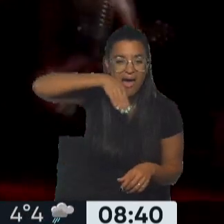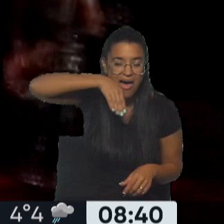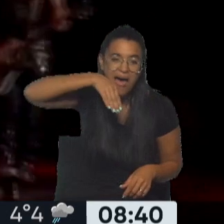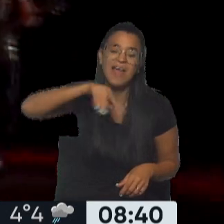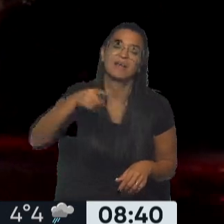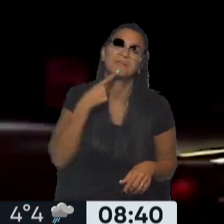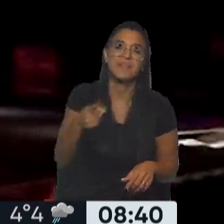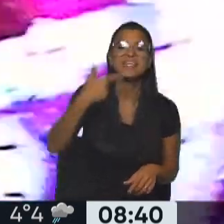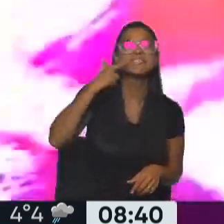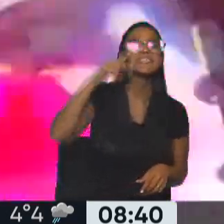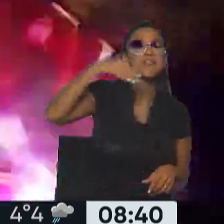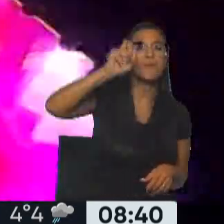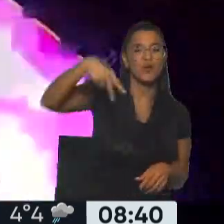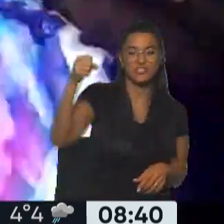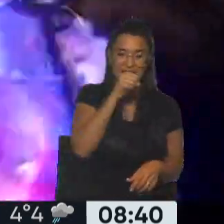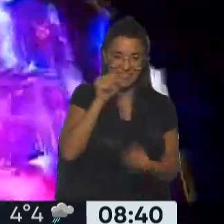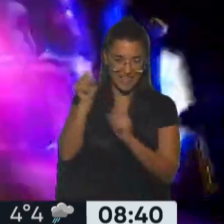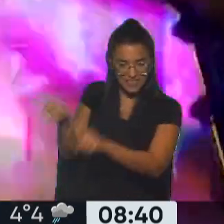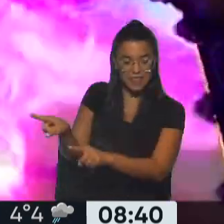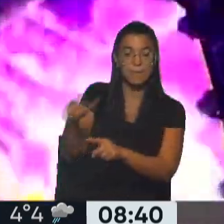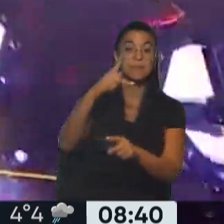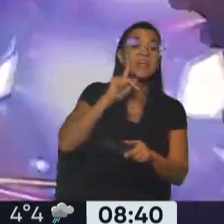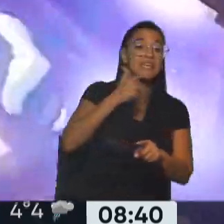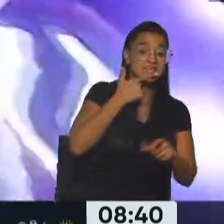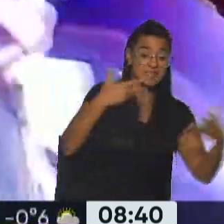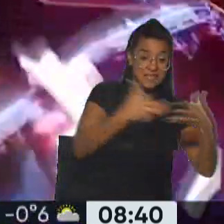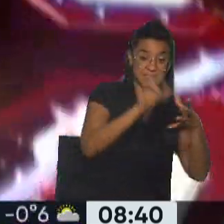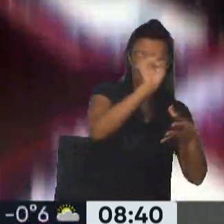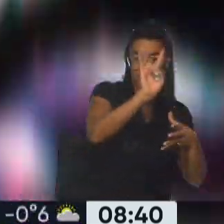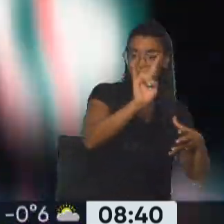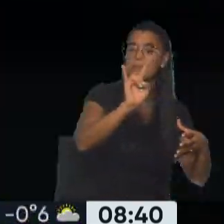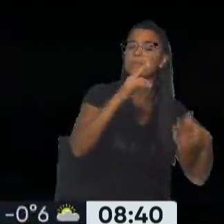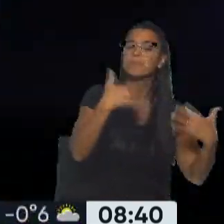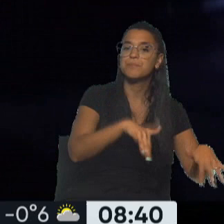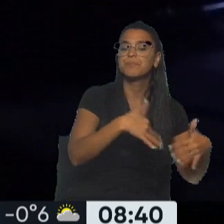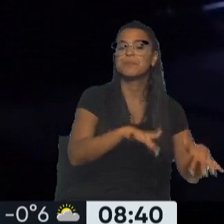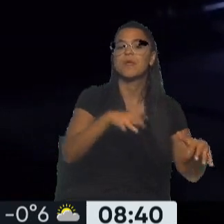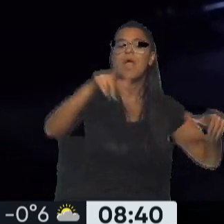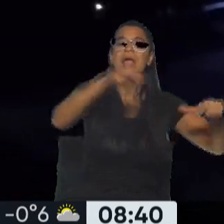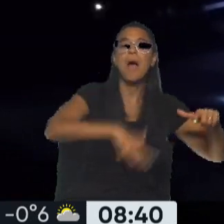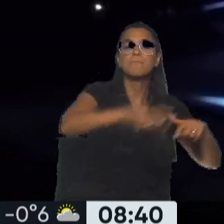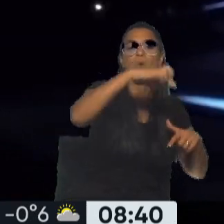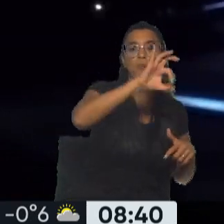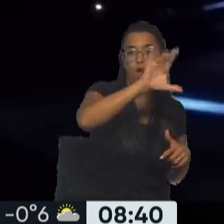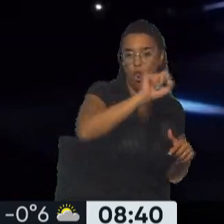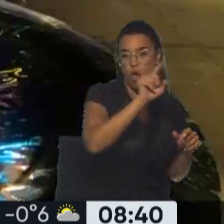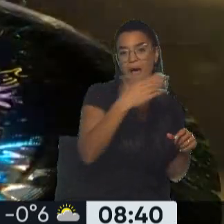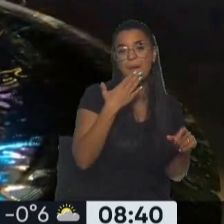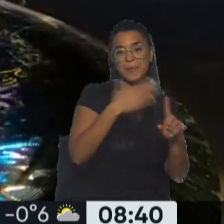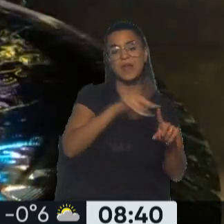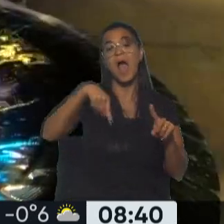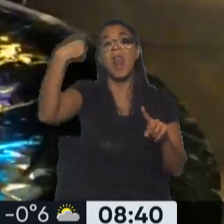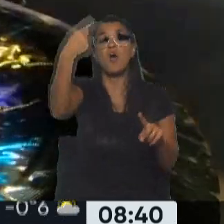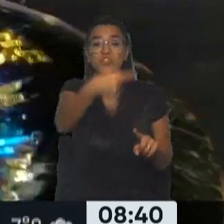de Gene Simmons. Y de Kiss y su heavy metal, que fue en el campo de polo allá por abril, llegaba la